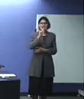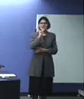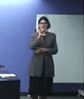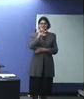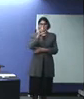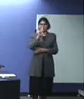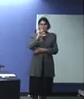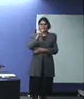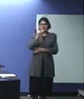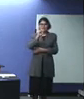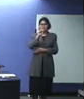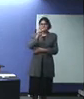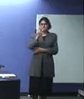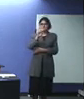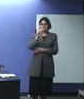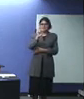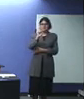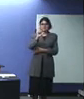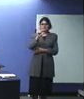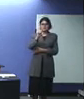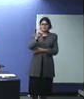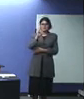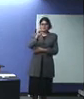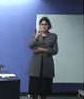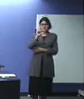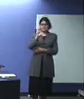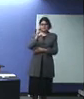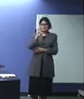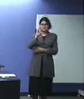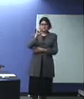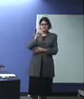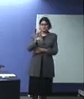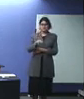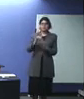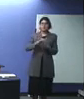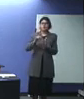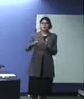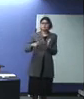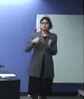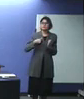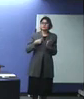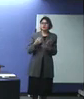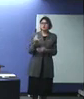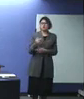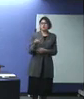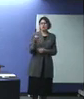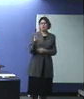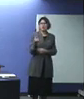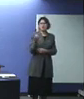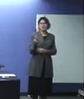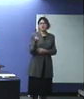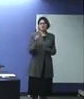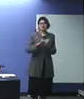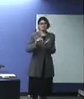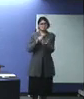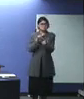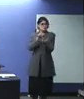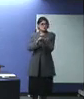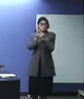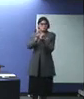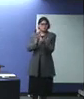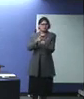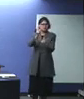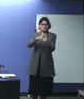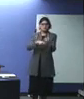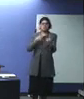transversalización. Si uno ve a una persona con discapacidad y le pone las demás etiquetas sociales que se le pueden atribuir, entonces el